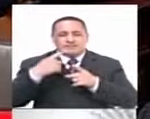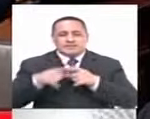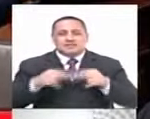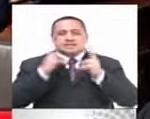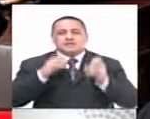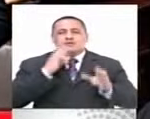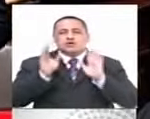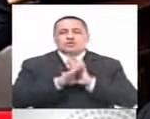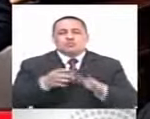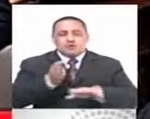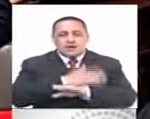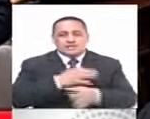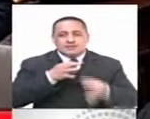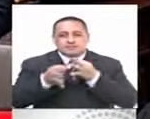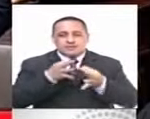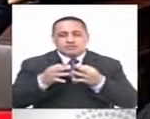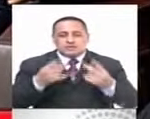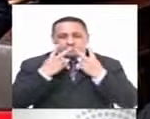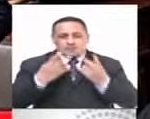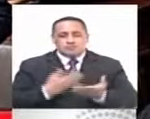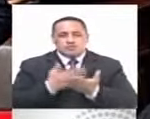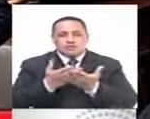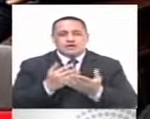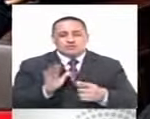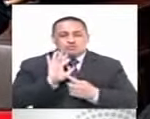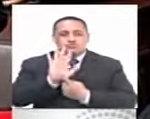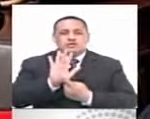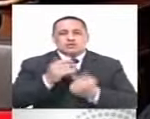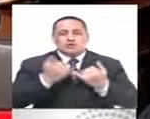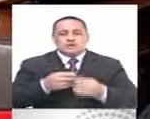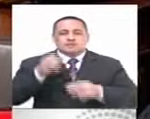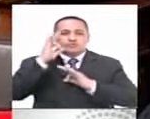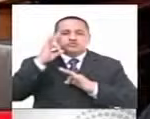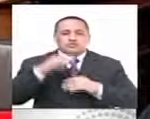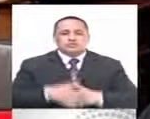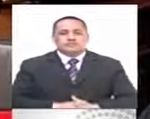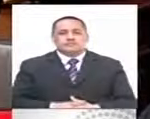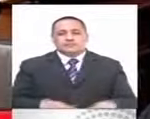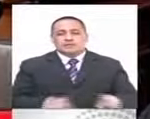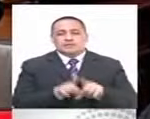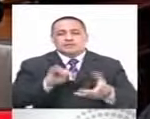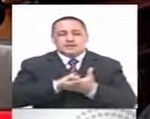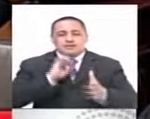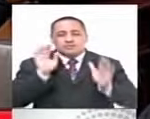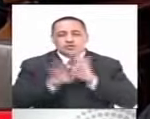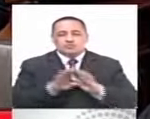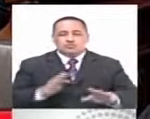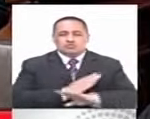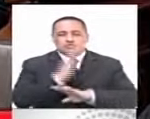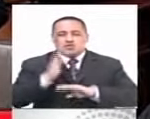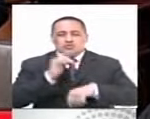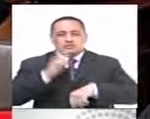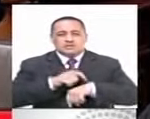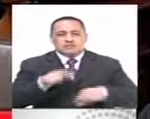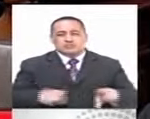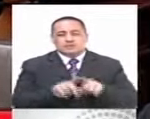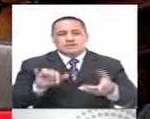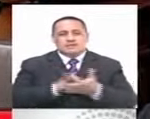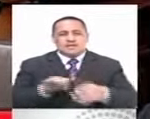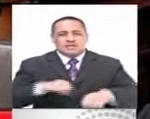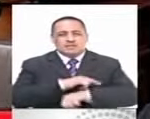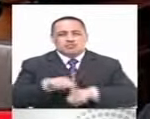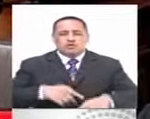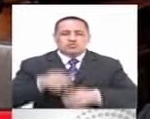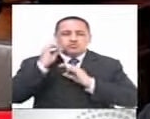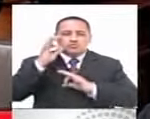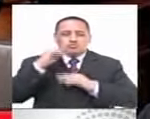como atinadamente han visibilizado en la exposición. Si durante este tiempo que ha durado la exposición